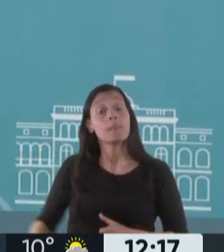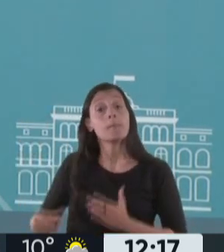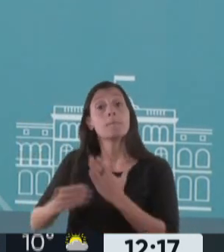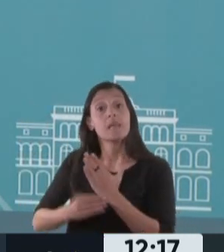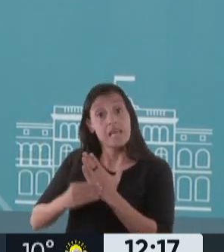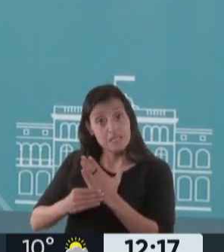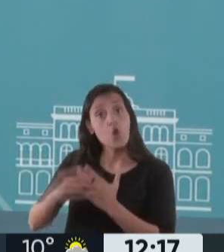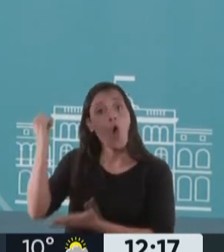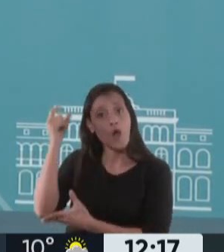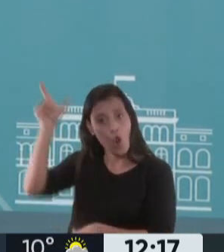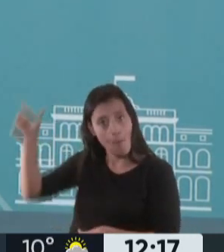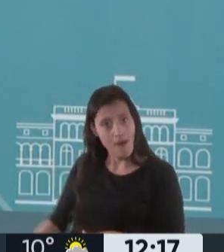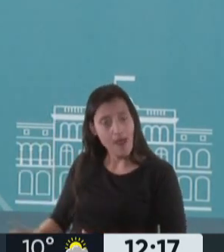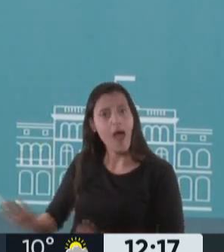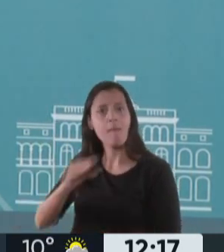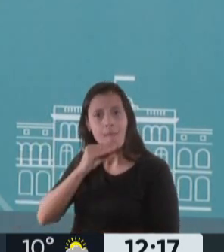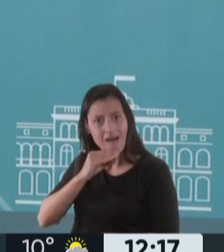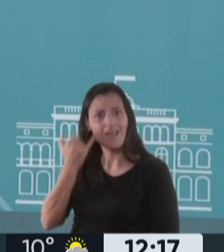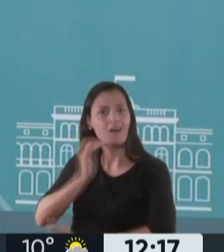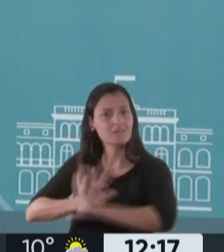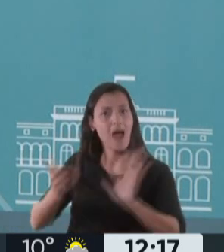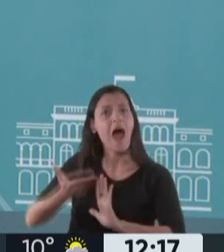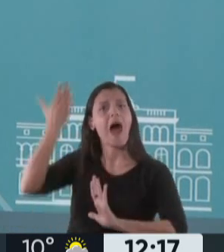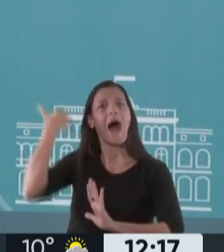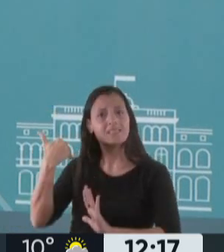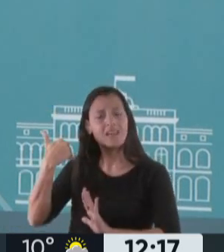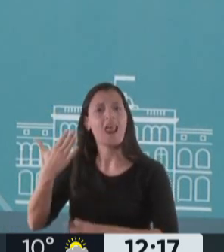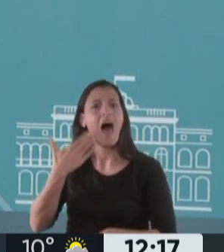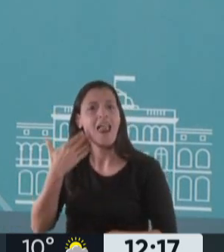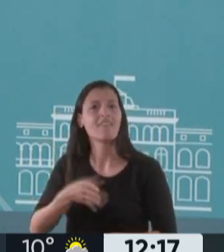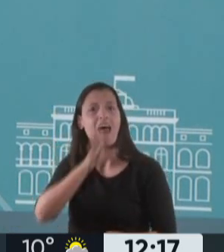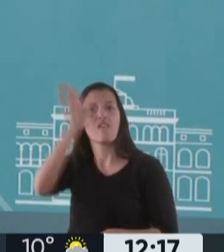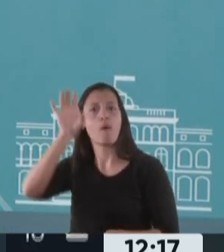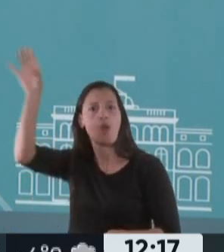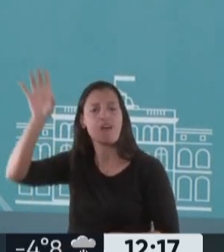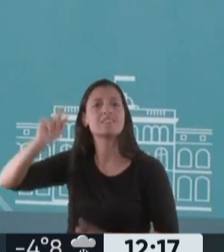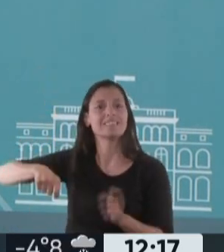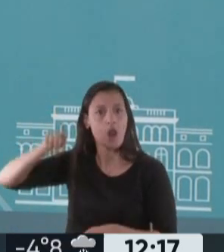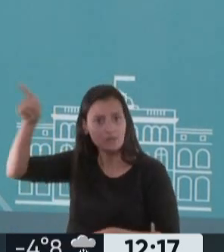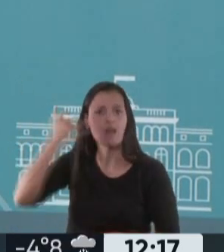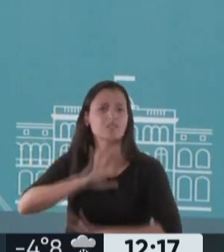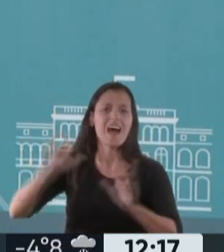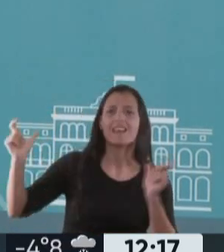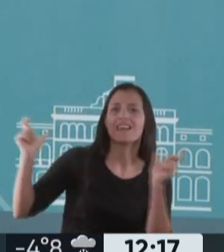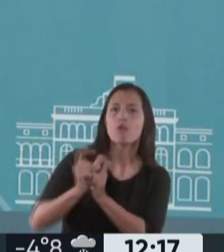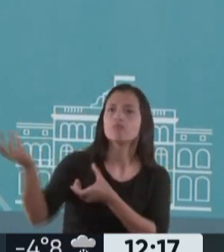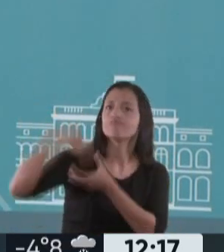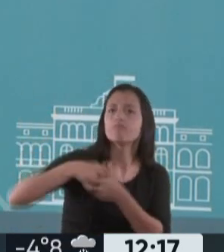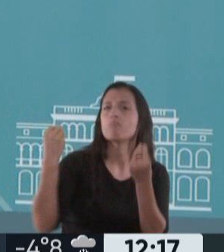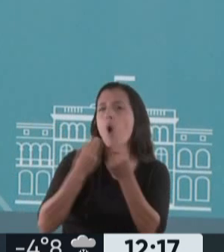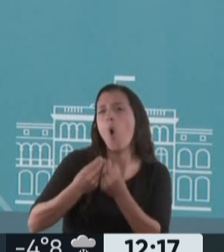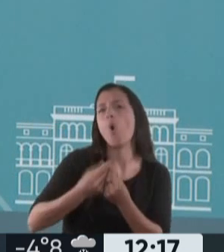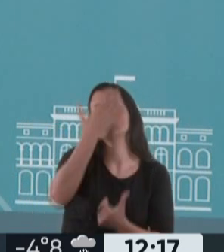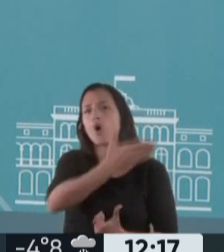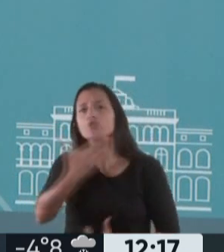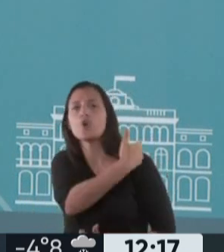ministro de Economía estuvo ayer a la tarde en Santiago del Estero en una reunión con varios gobernadores de las